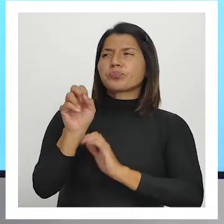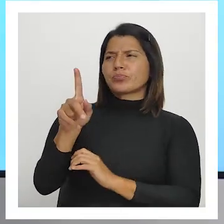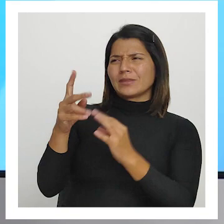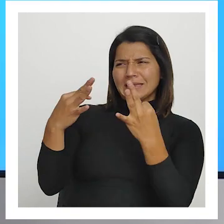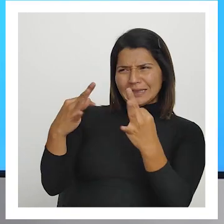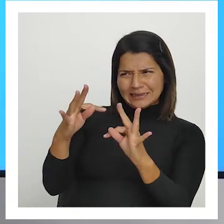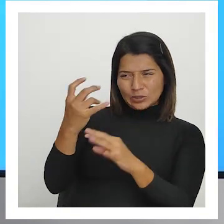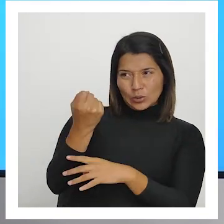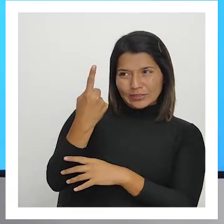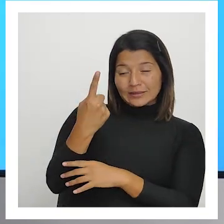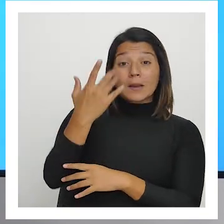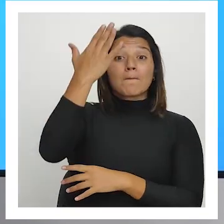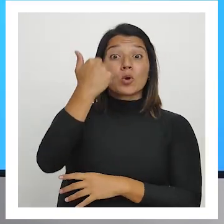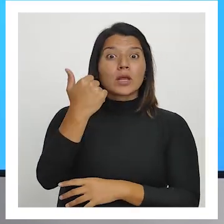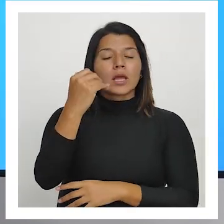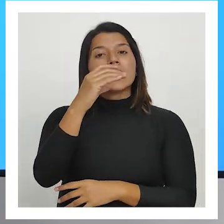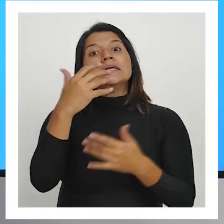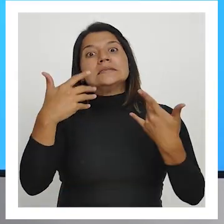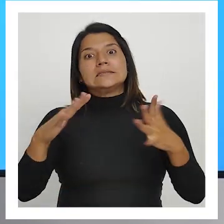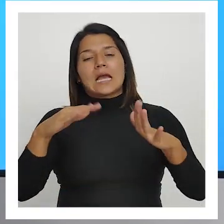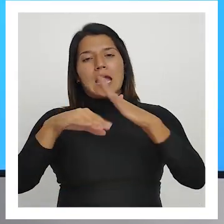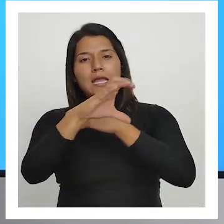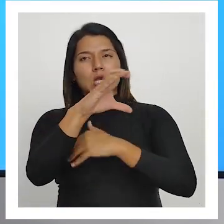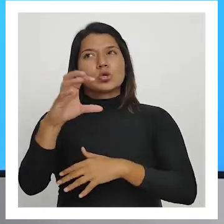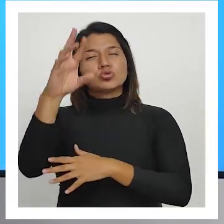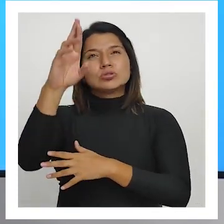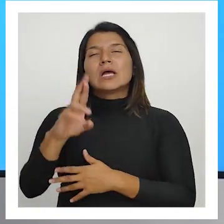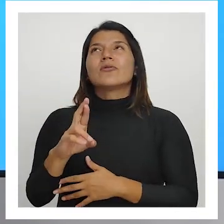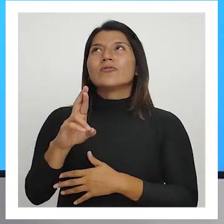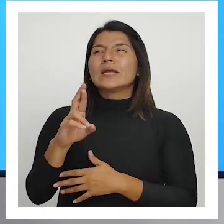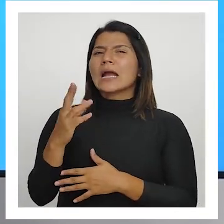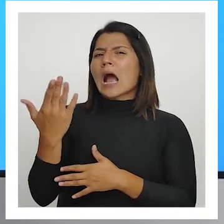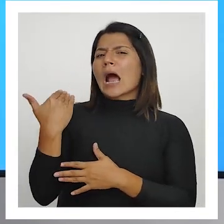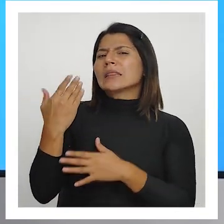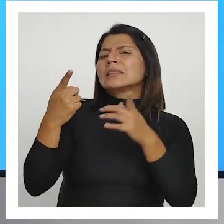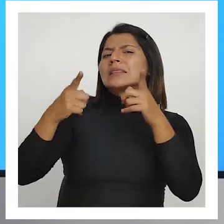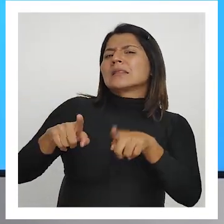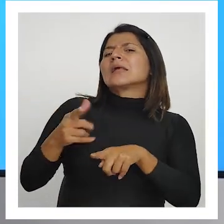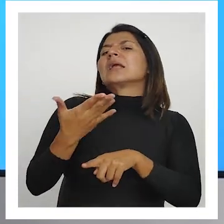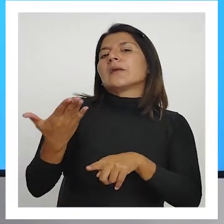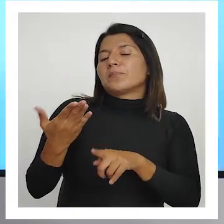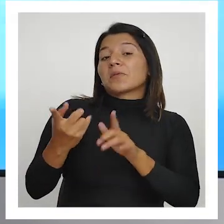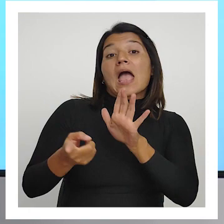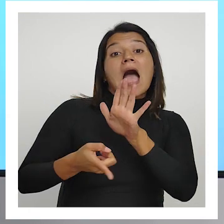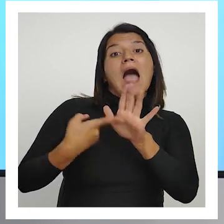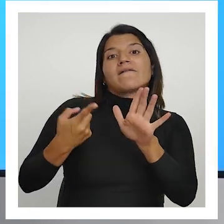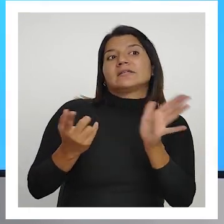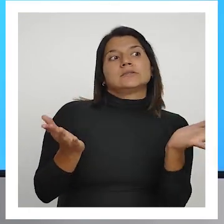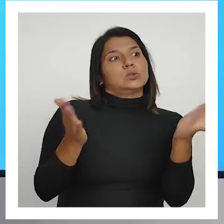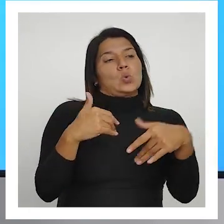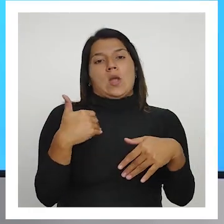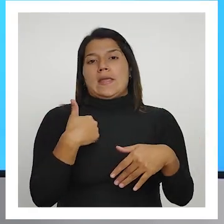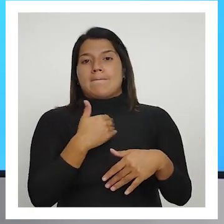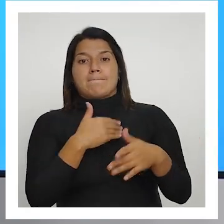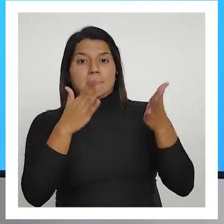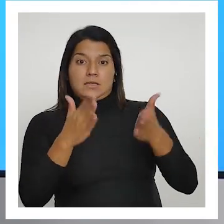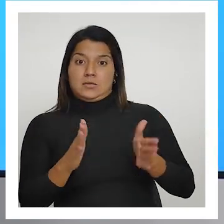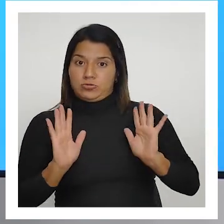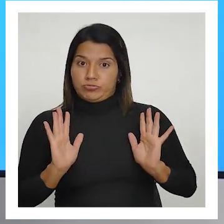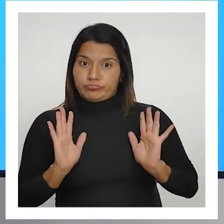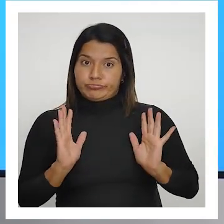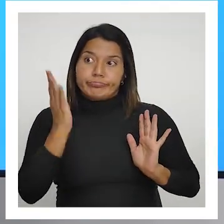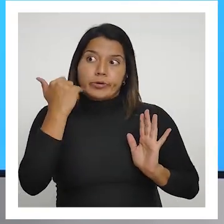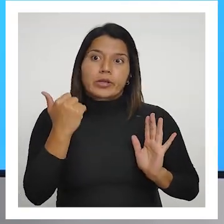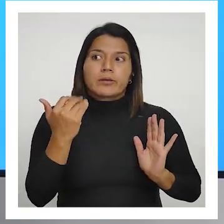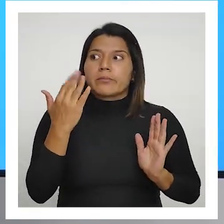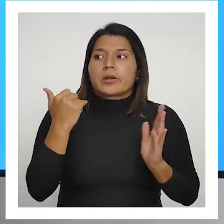figura, porque es que en nuestro país ha sucedido, vamos a ver, ha sucedido que a veces no tenemos ministro, ¿verdad?